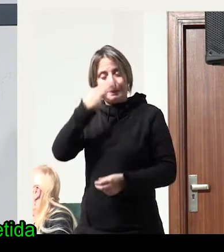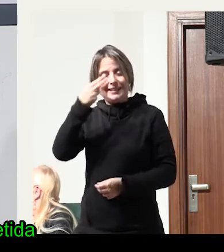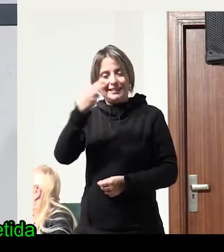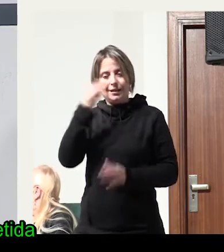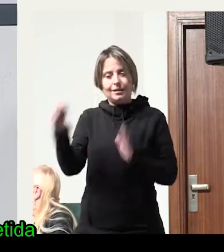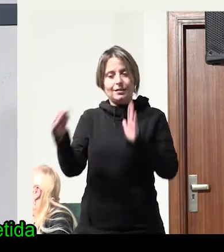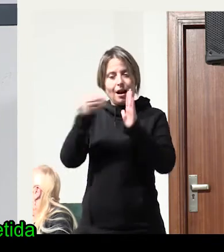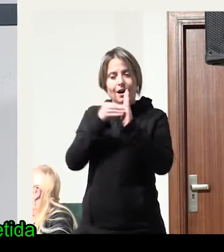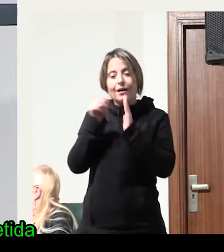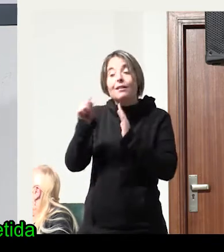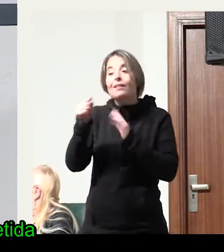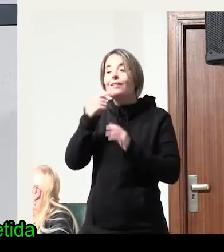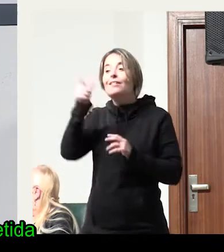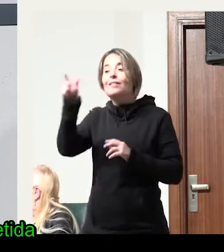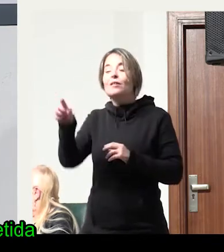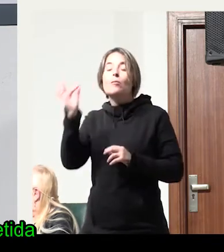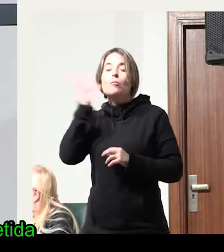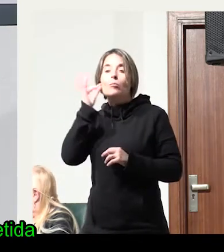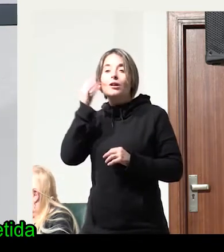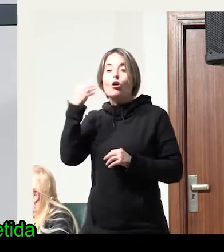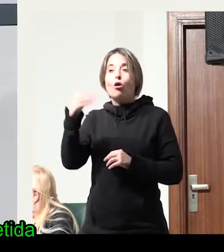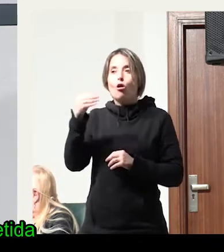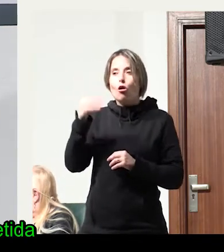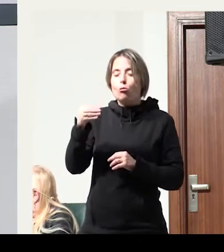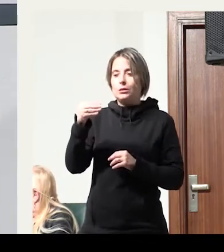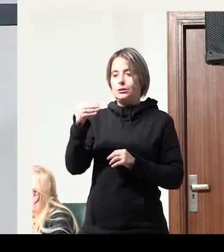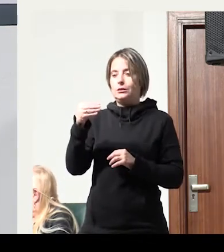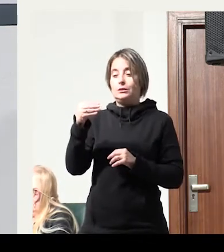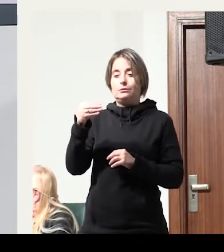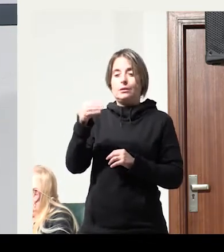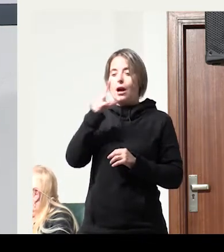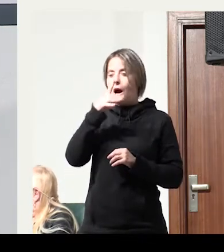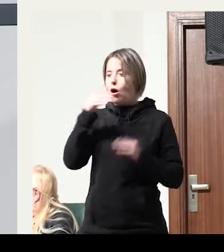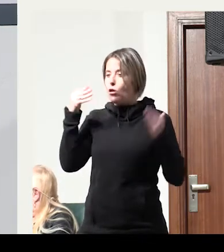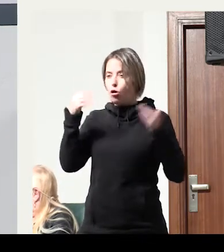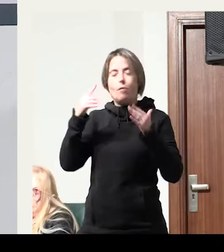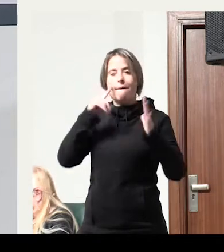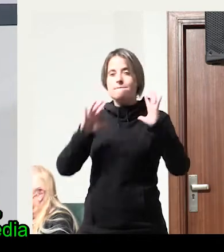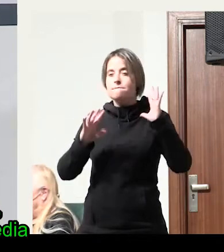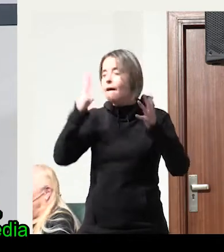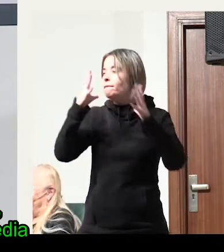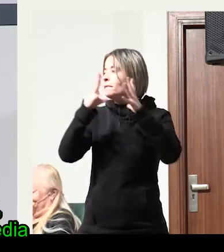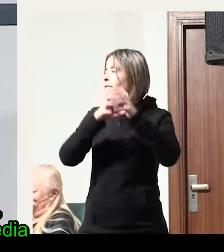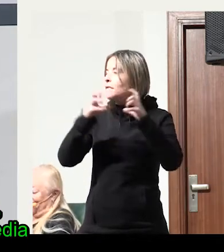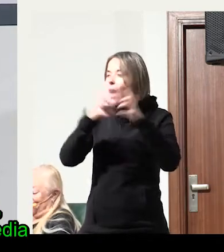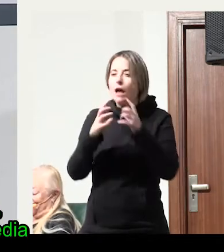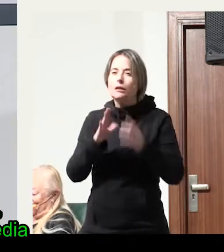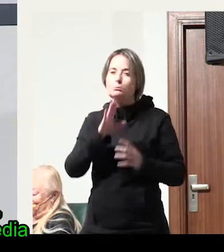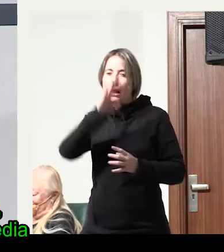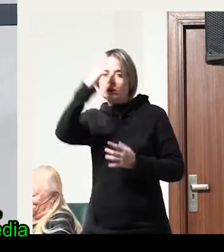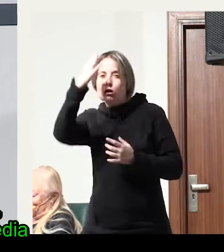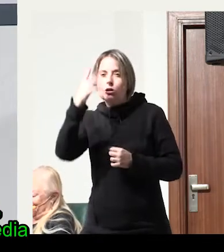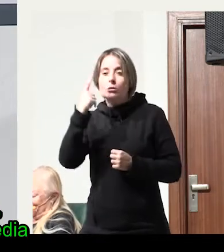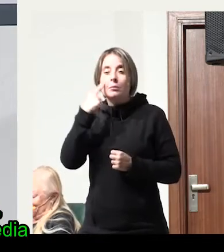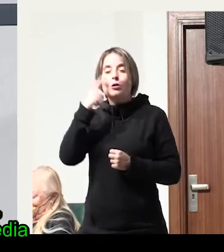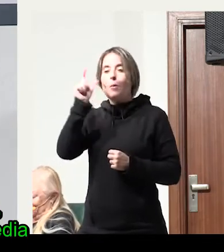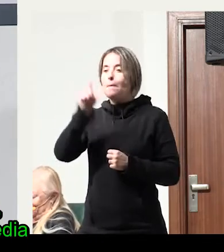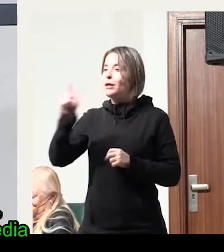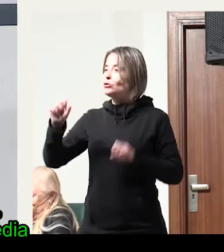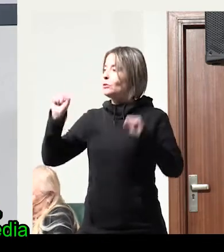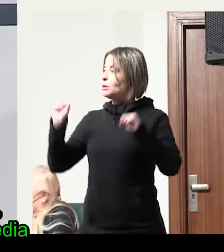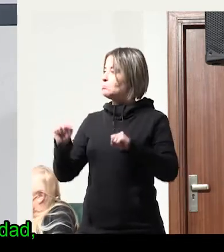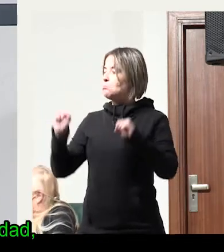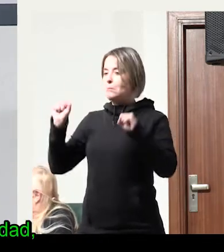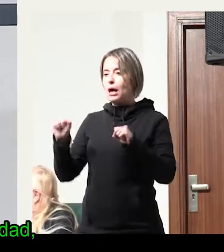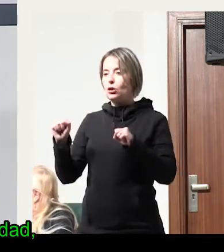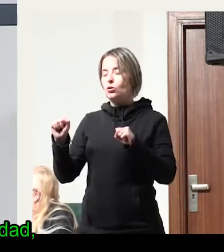es que la gente joven está precisamente muy metida como en el fuego, ¿no?, en la pasión, pero las personas mayores, dentro de la tragedia